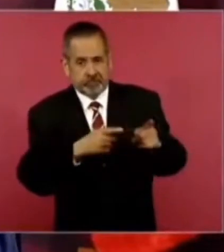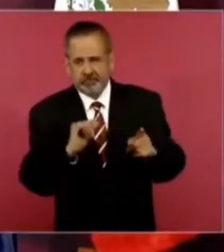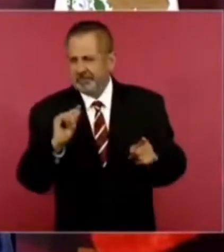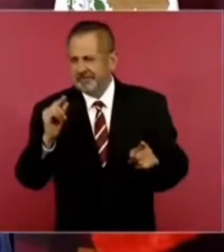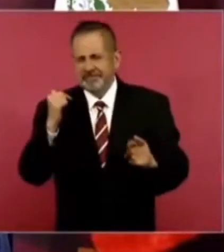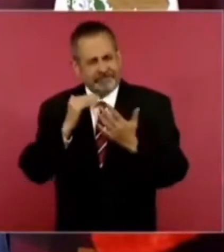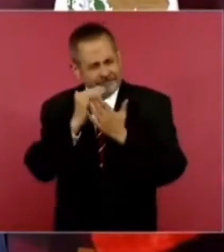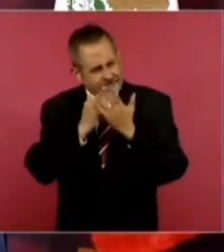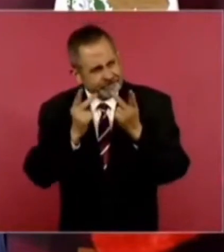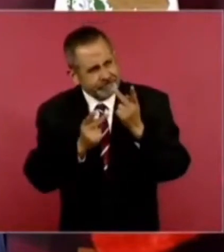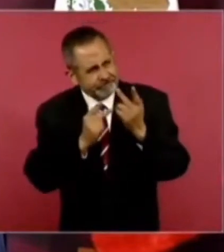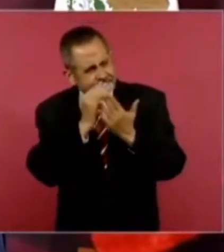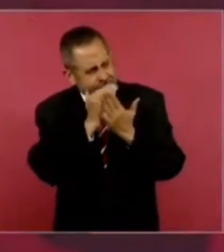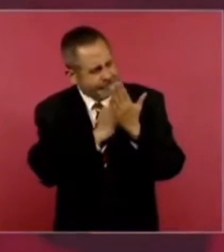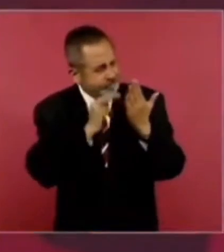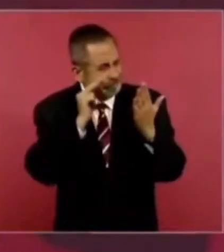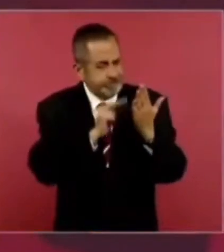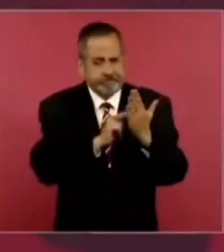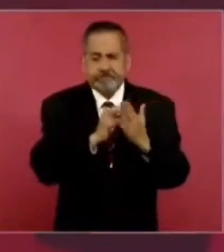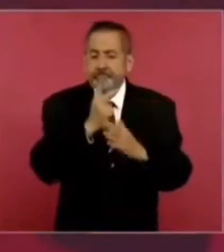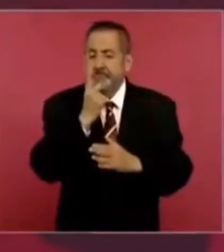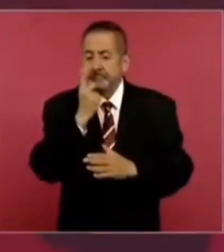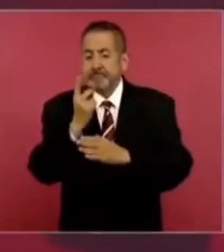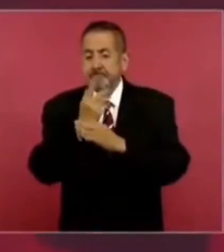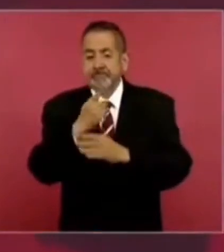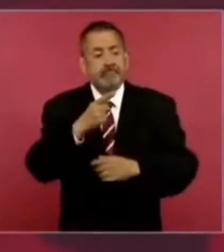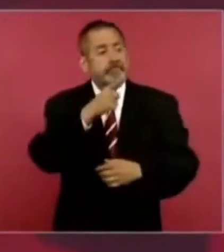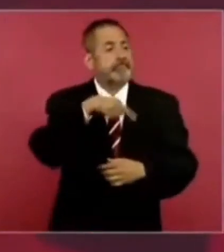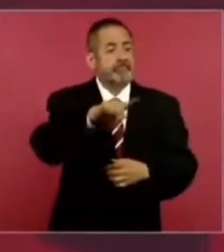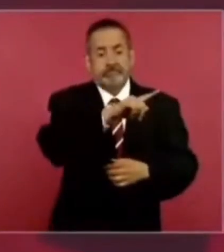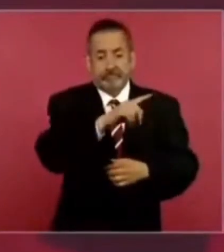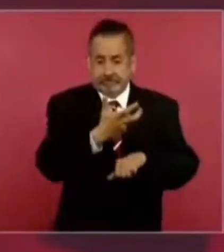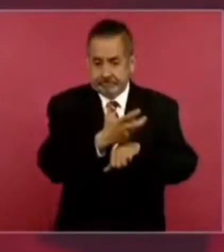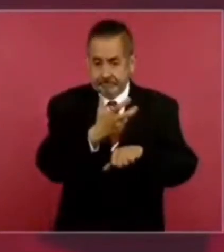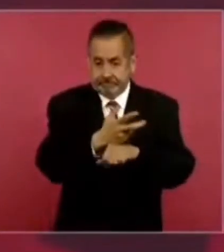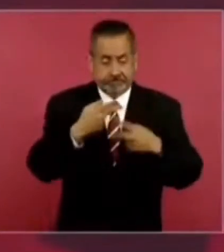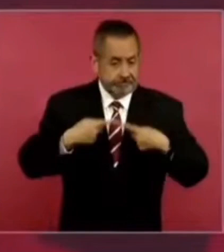encuesta en donde la mayoría de los ciudadanos